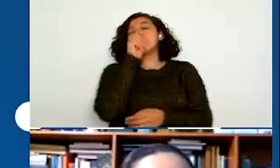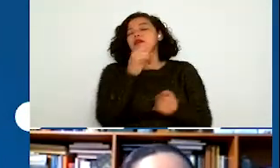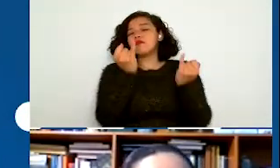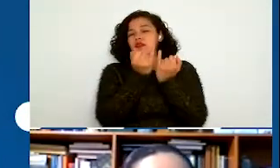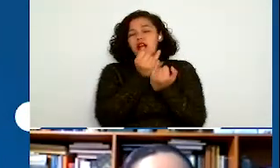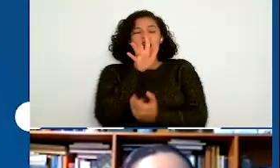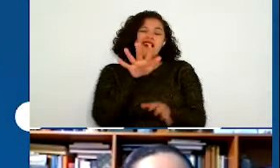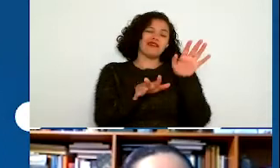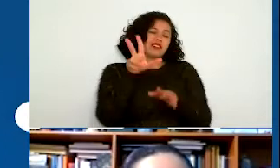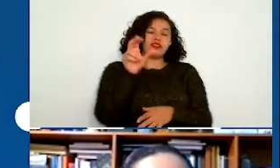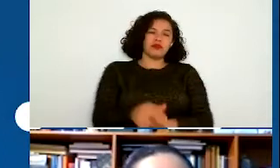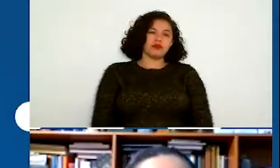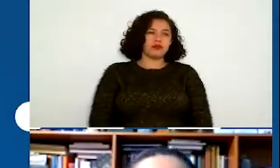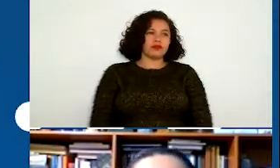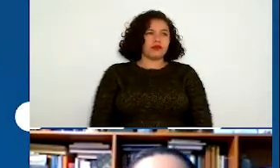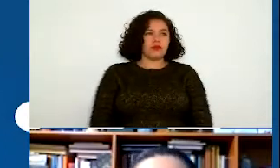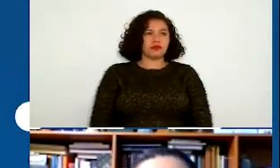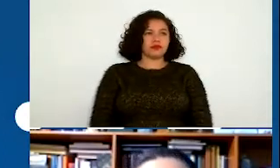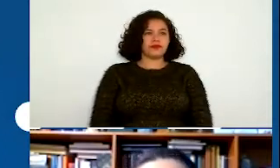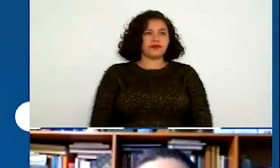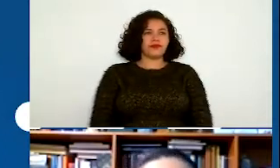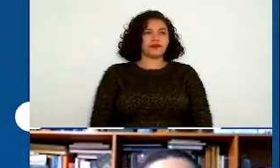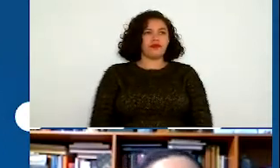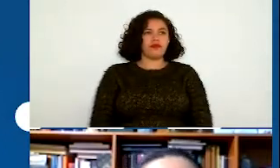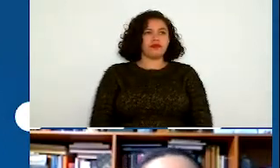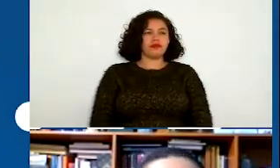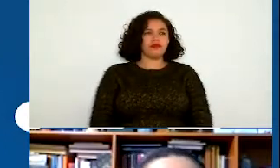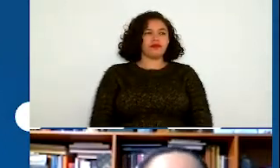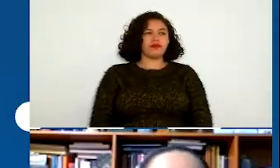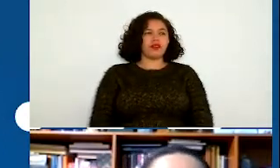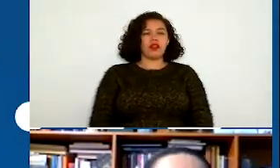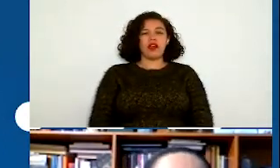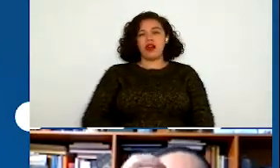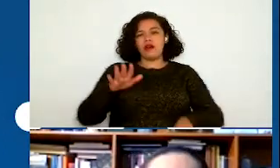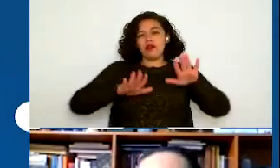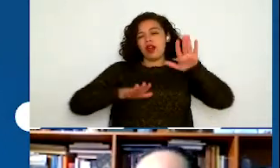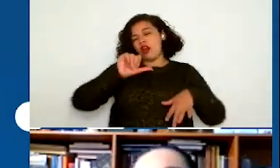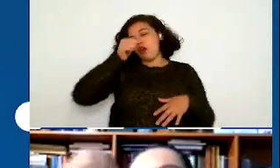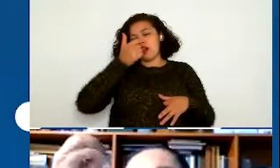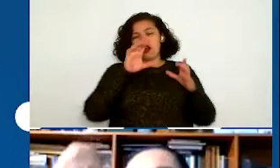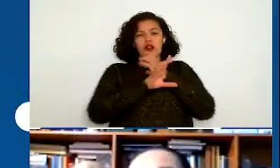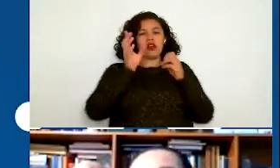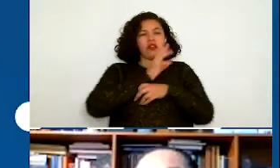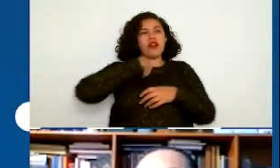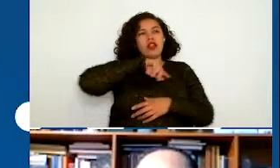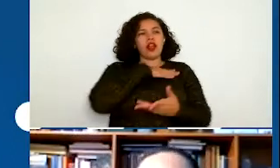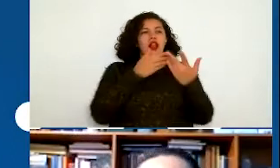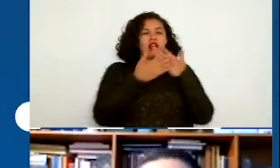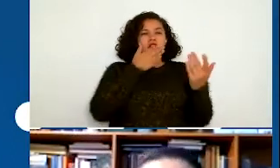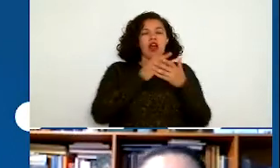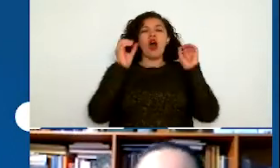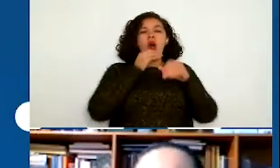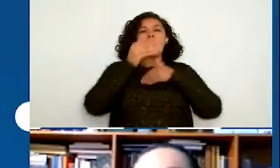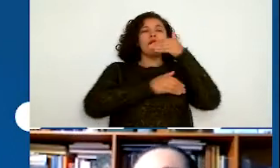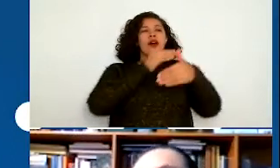camino. Y no tiene que ver a veces con otros criterios más que nuestras acciones o los procesos